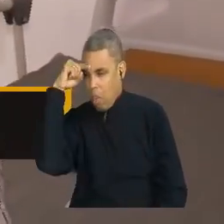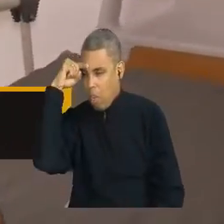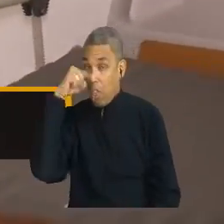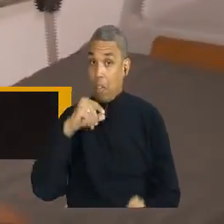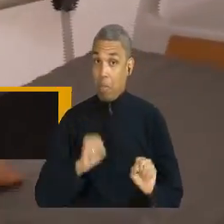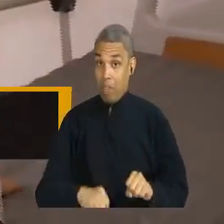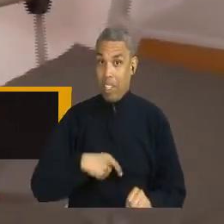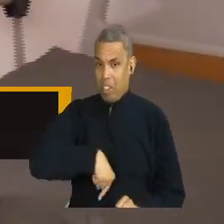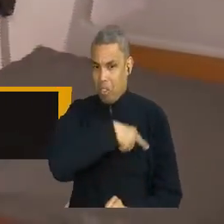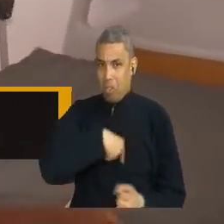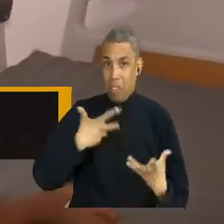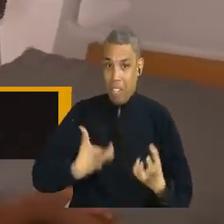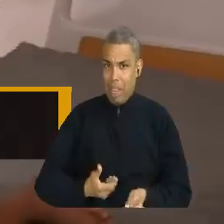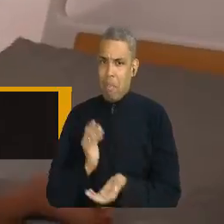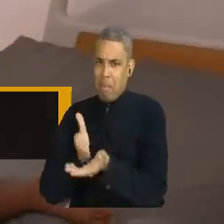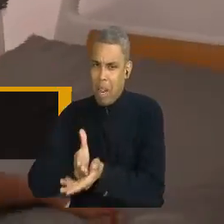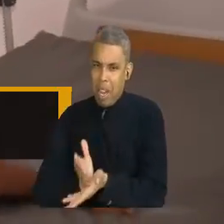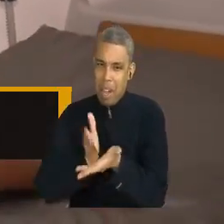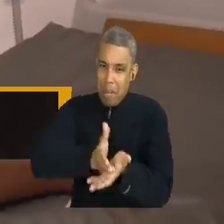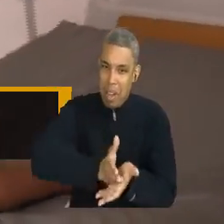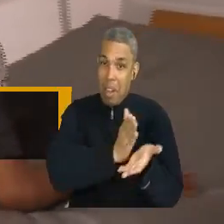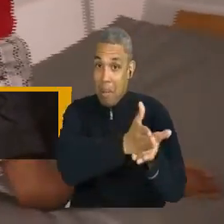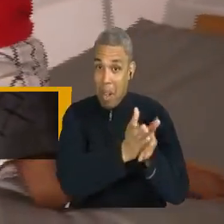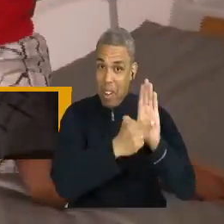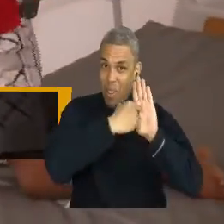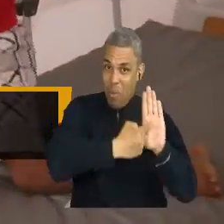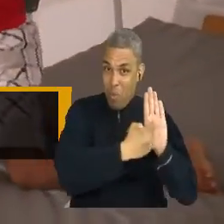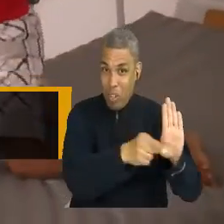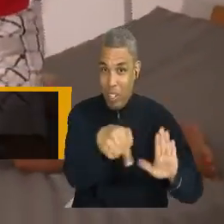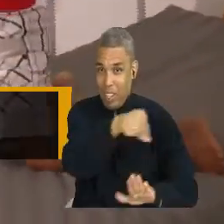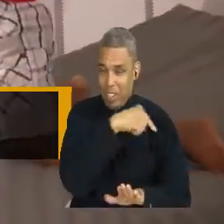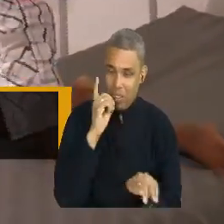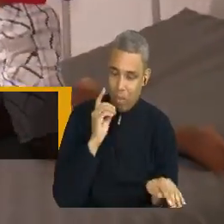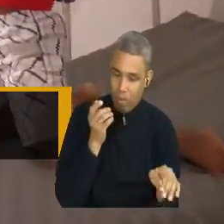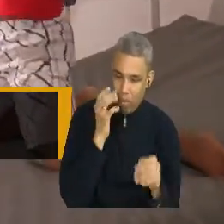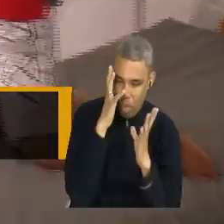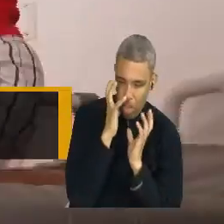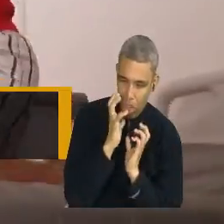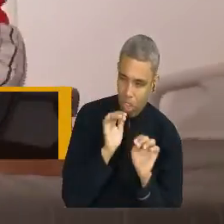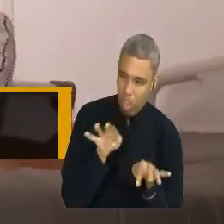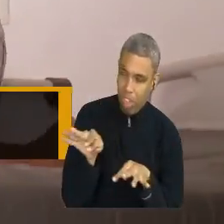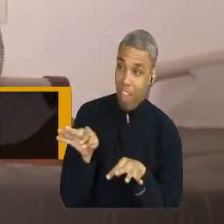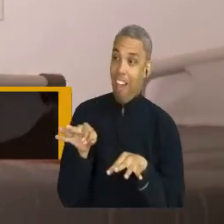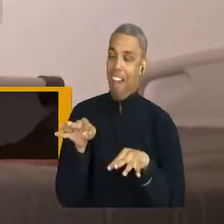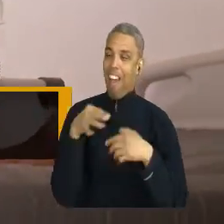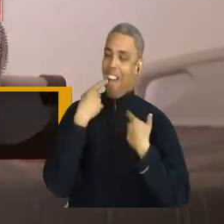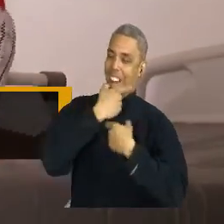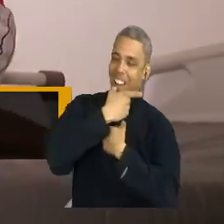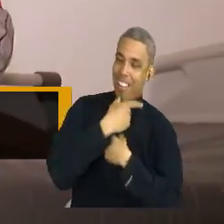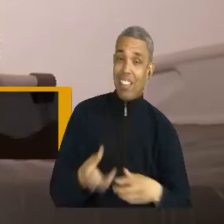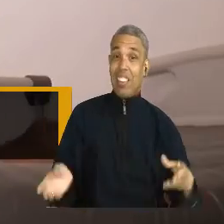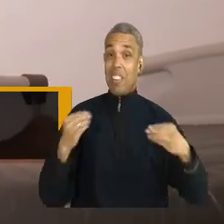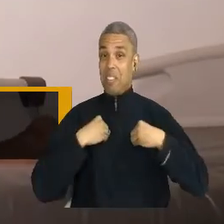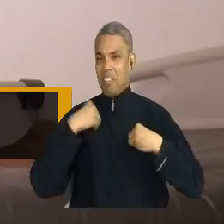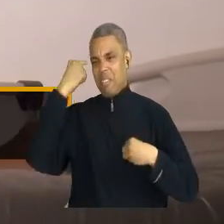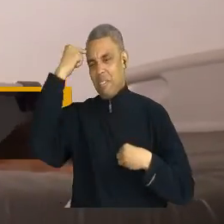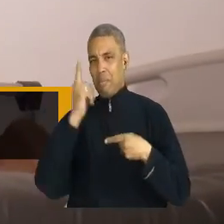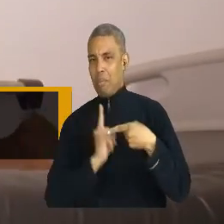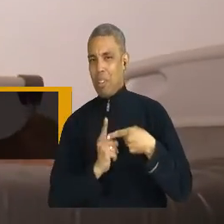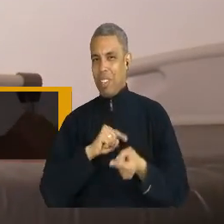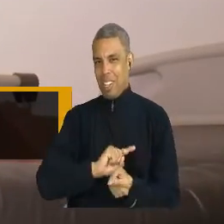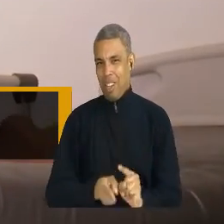risa lo convierte todo en amor. Qué lindura, lo convierte, mira, todo en otro, es credibilidad. Sí. Las personas